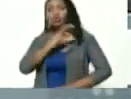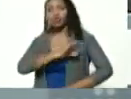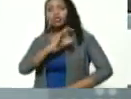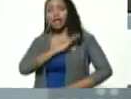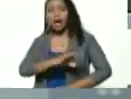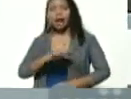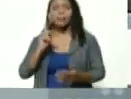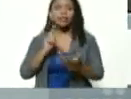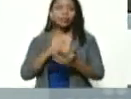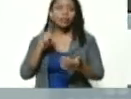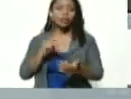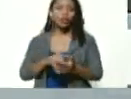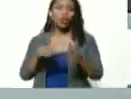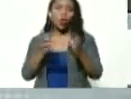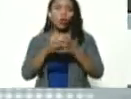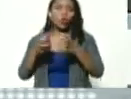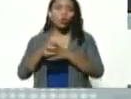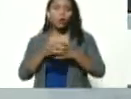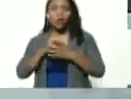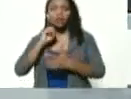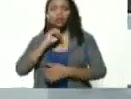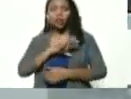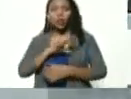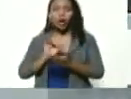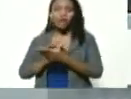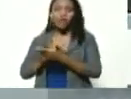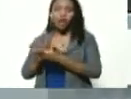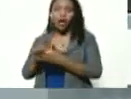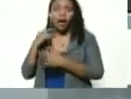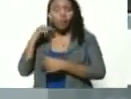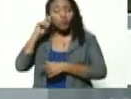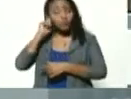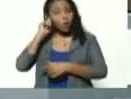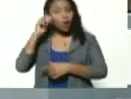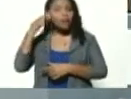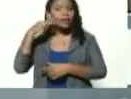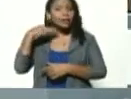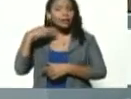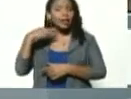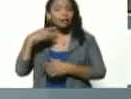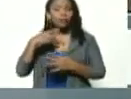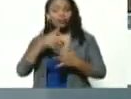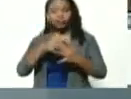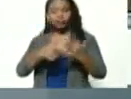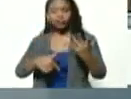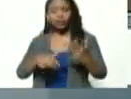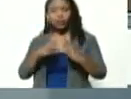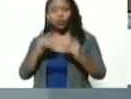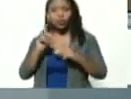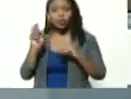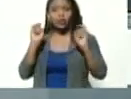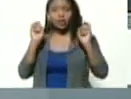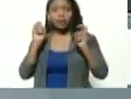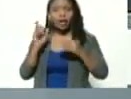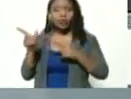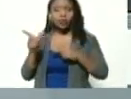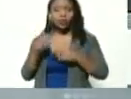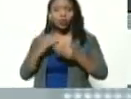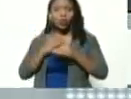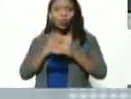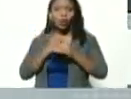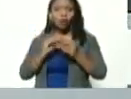la participación de los sectores históricamente excluidos, la mujer, afrodescendientes, indígenas. Todos estos aspectos están siendo